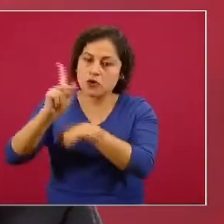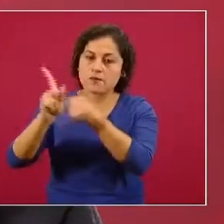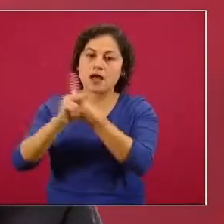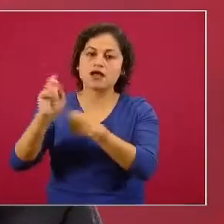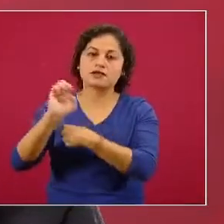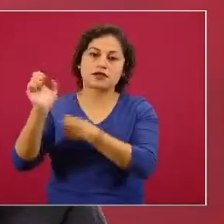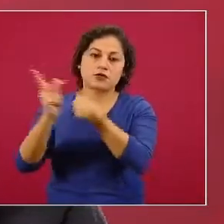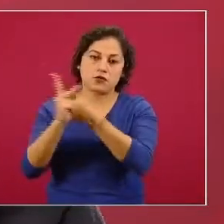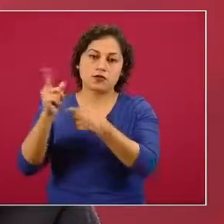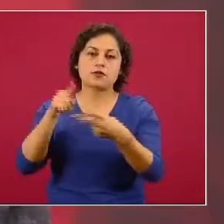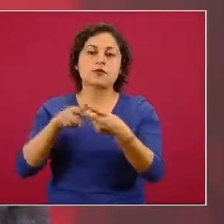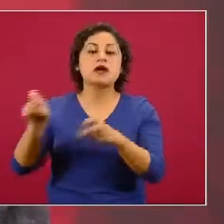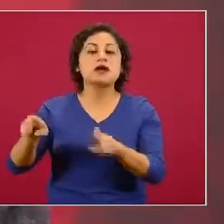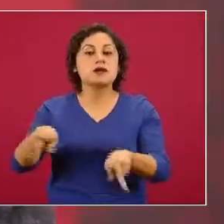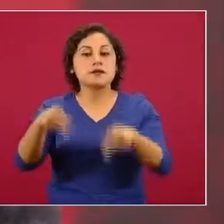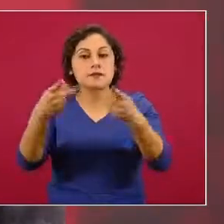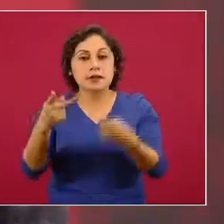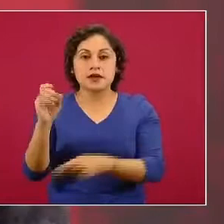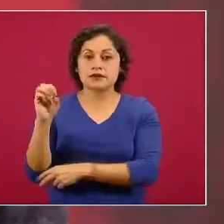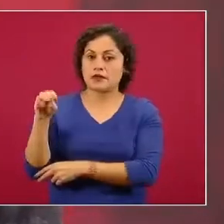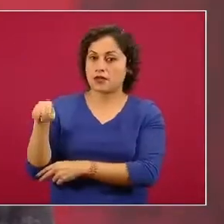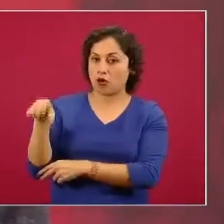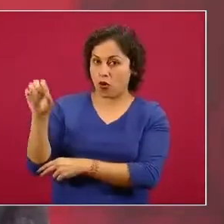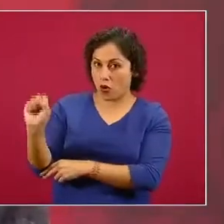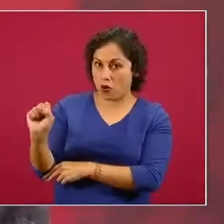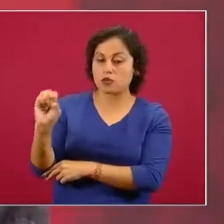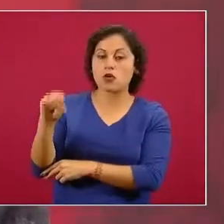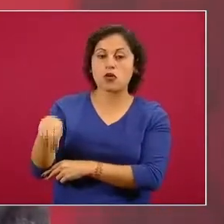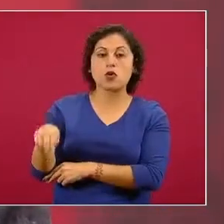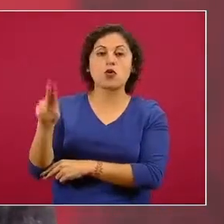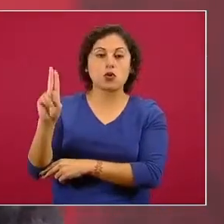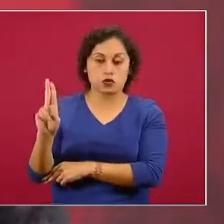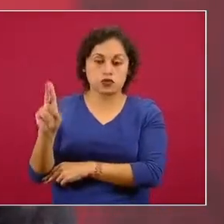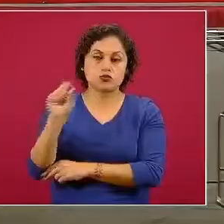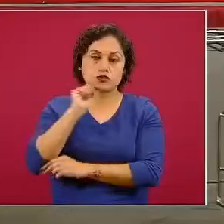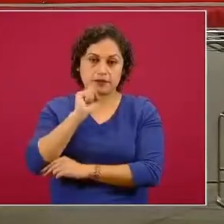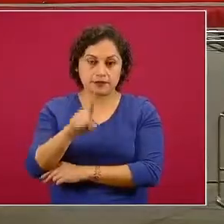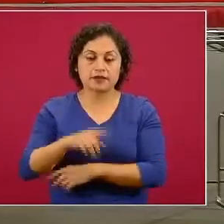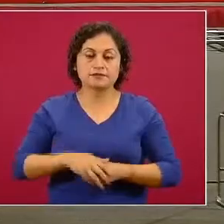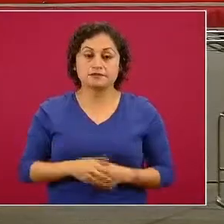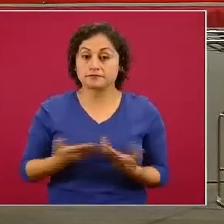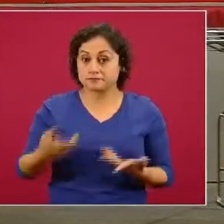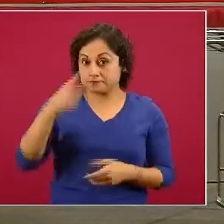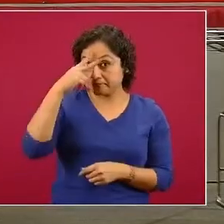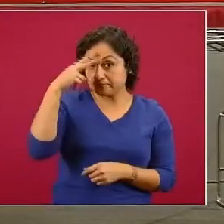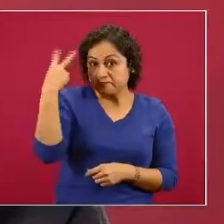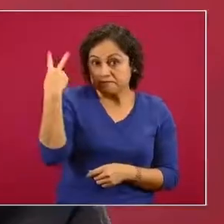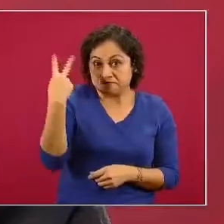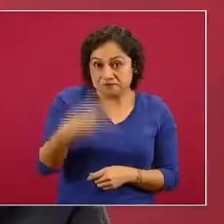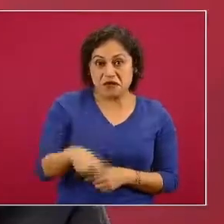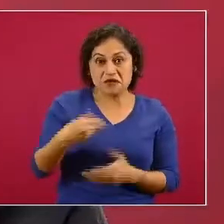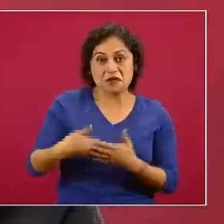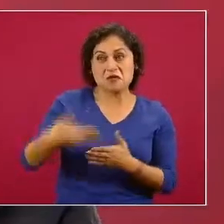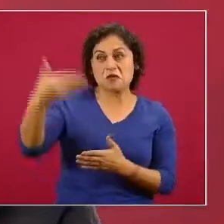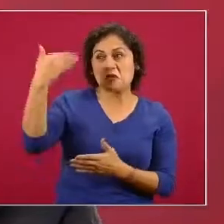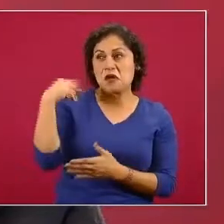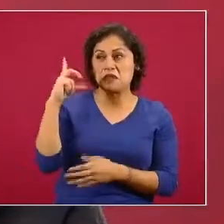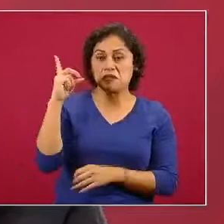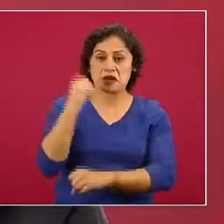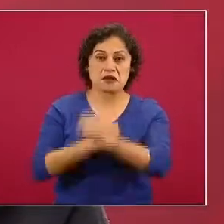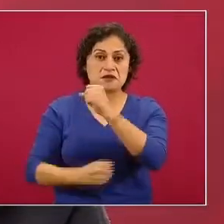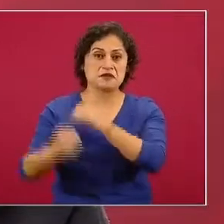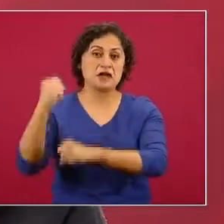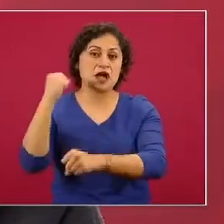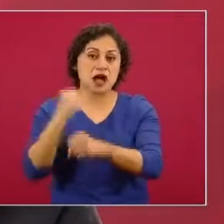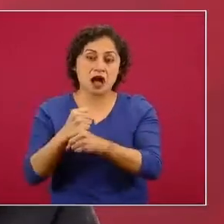le vende al Sistema de Naciones Unidas, incluyendo la Organización Mundial de la Salud. México desde siempre, o desde hace 30 años por lo